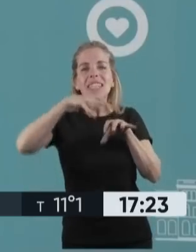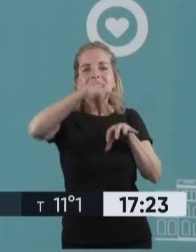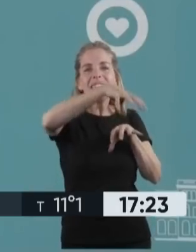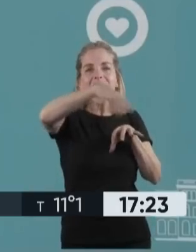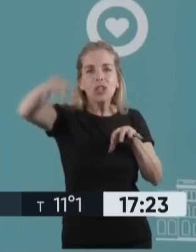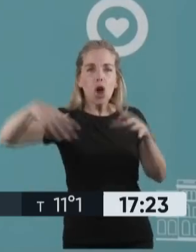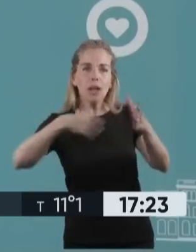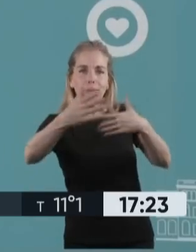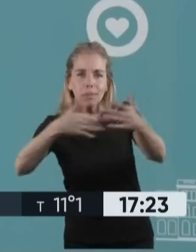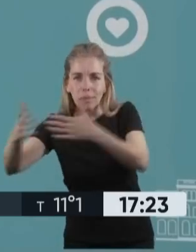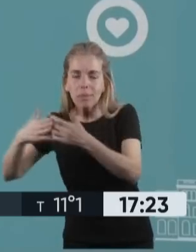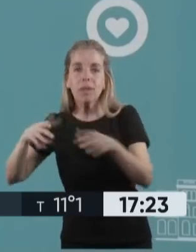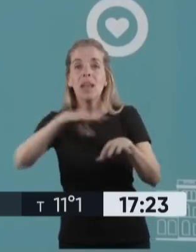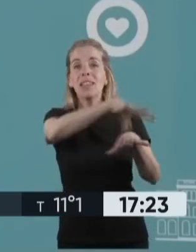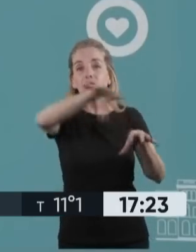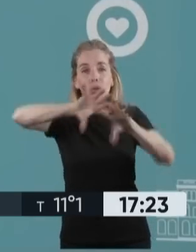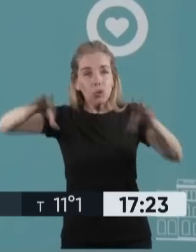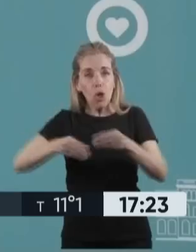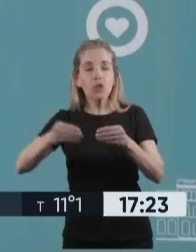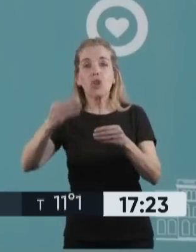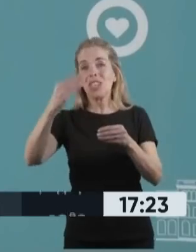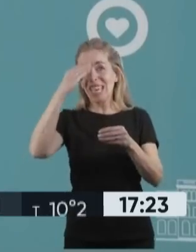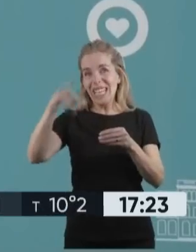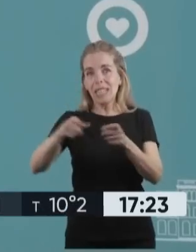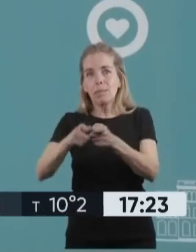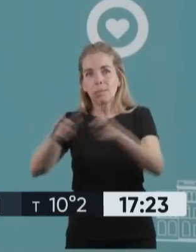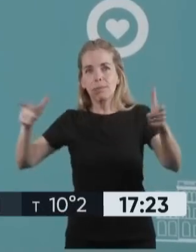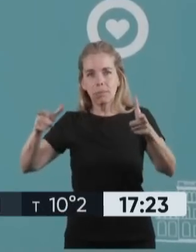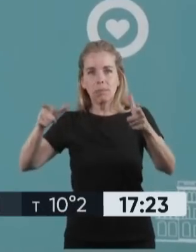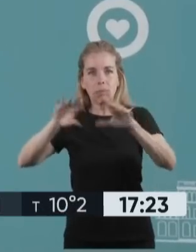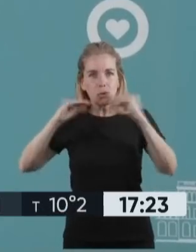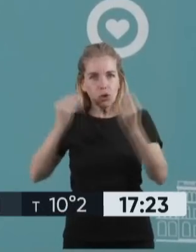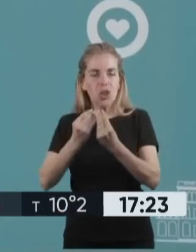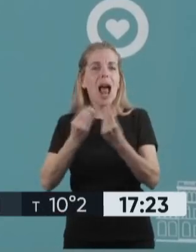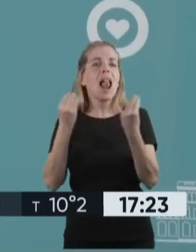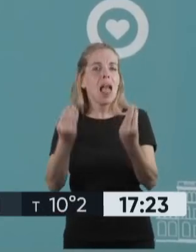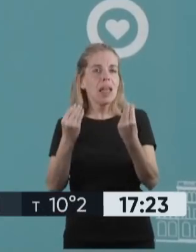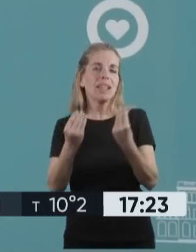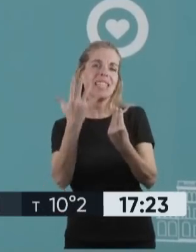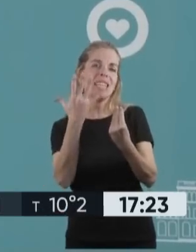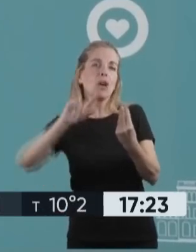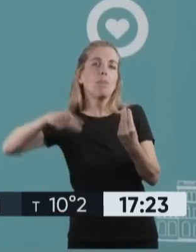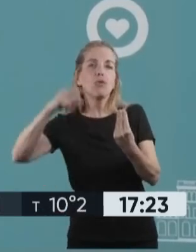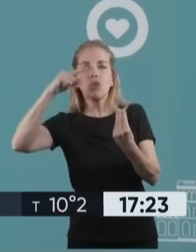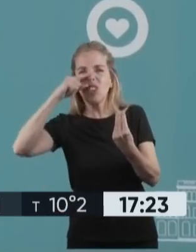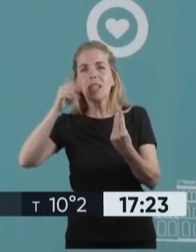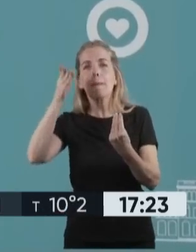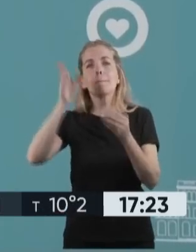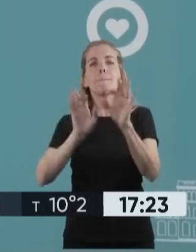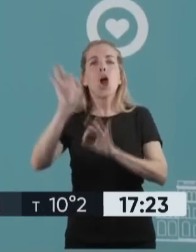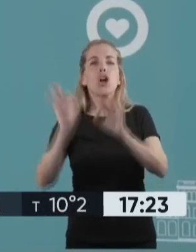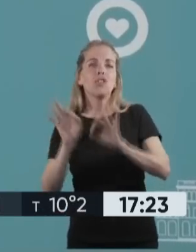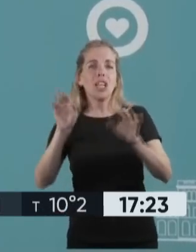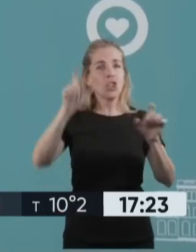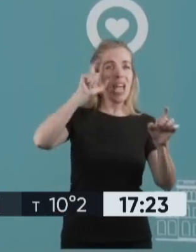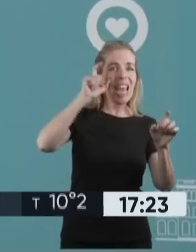manufactureros, 15 sectores crecieron. Esto significa un incremento del 5,7 en el acumulado entre enero